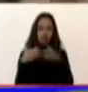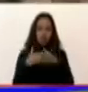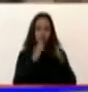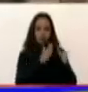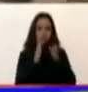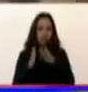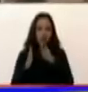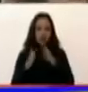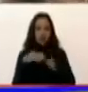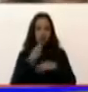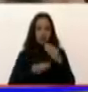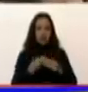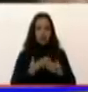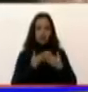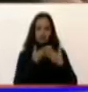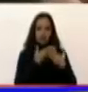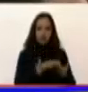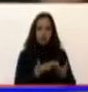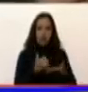a beneficiar.